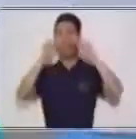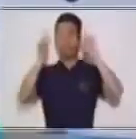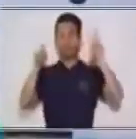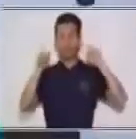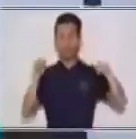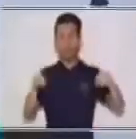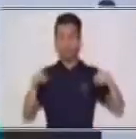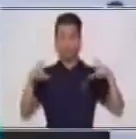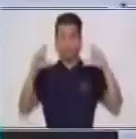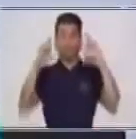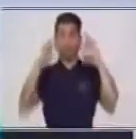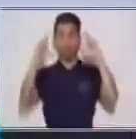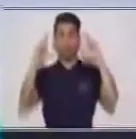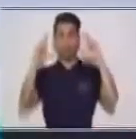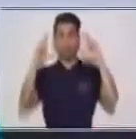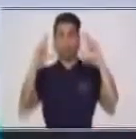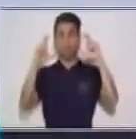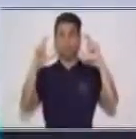o